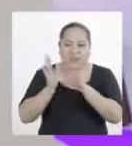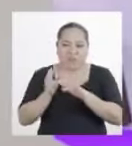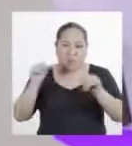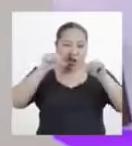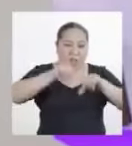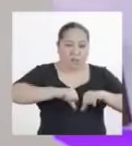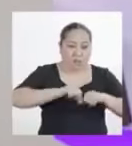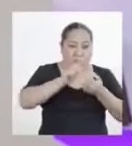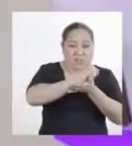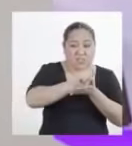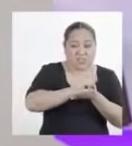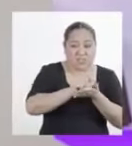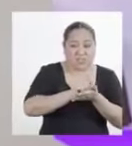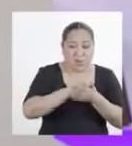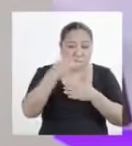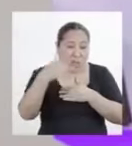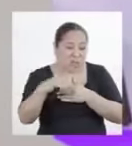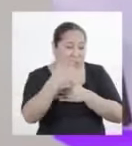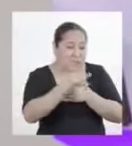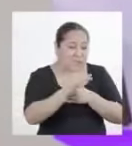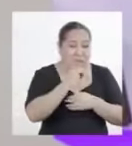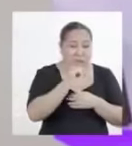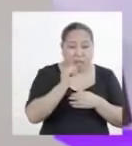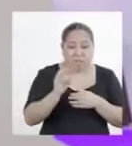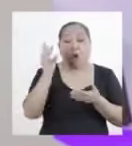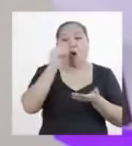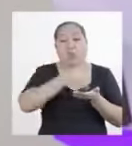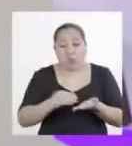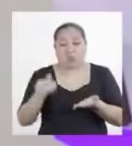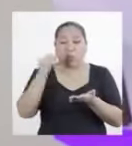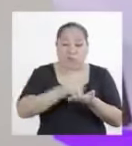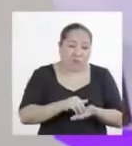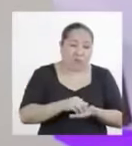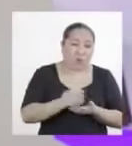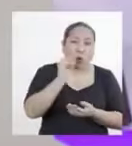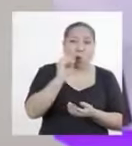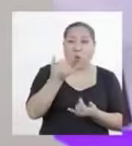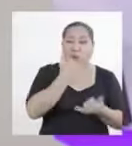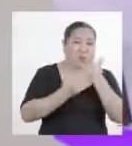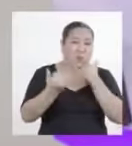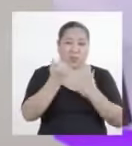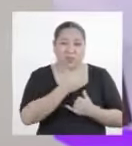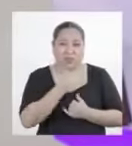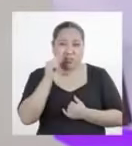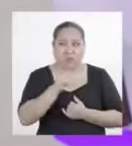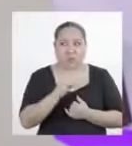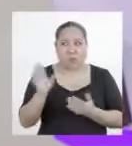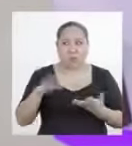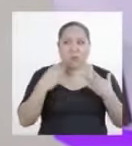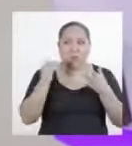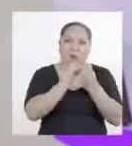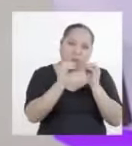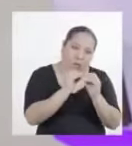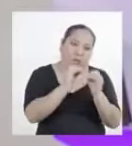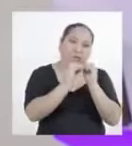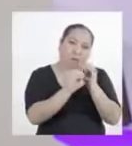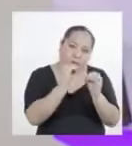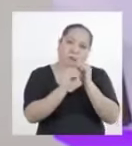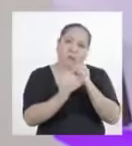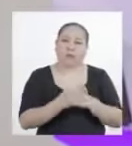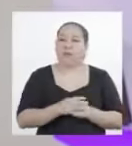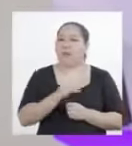si no planificamos bien, vamos a textualizar algo con vacíos y repeticiones y hasta errores Y no vamos a pasar la vida